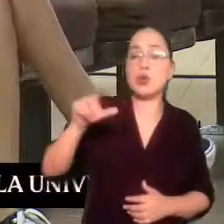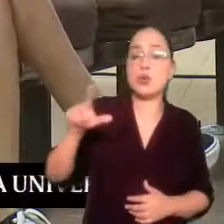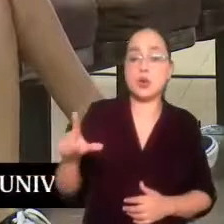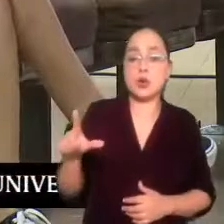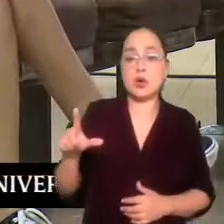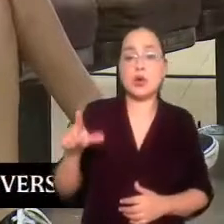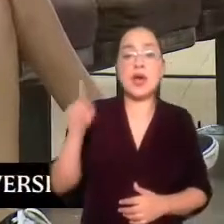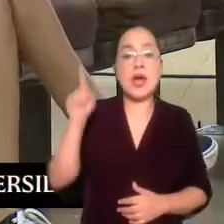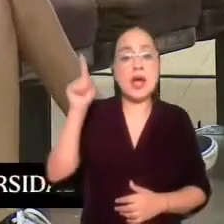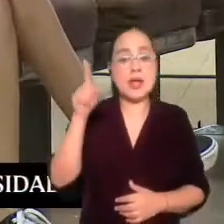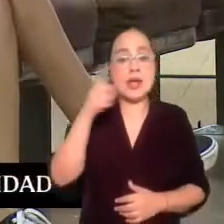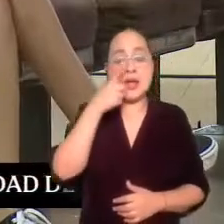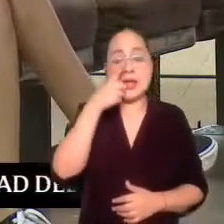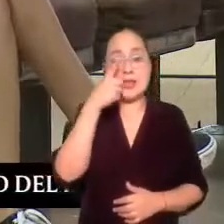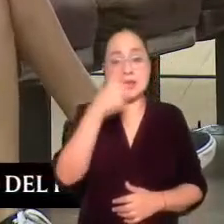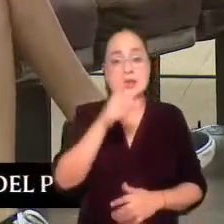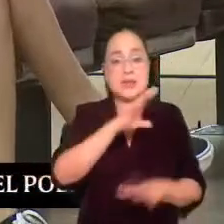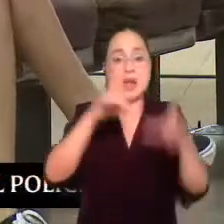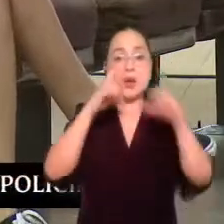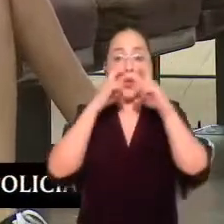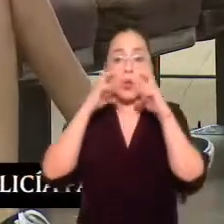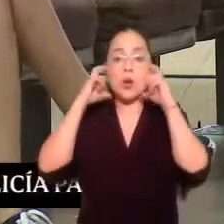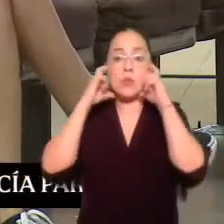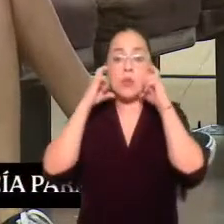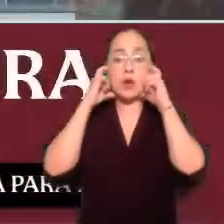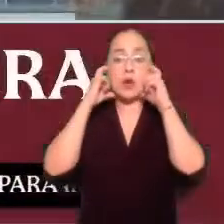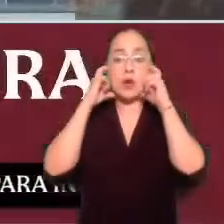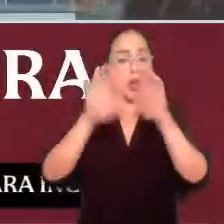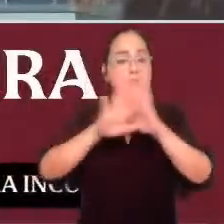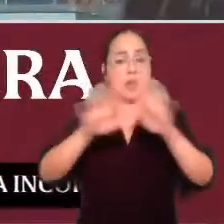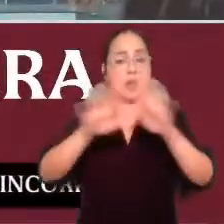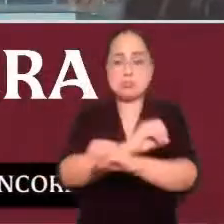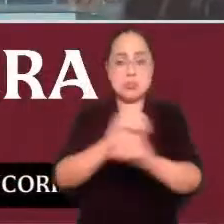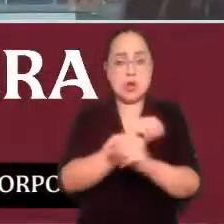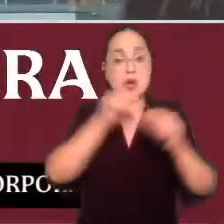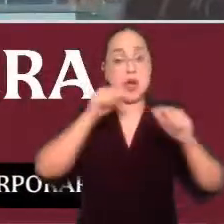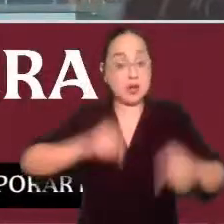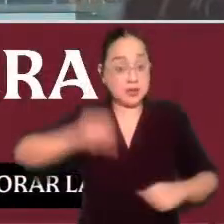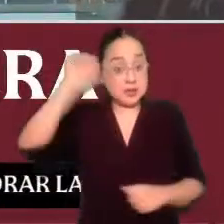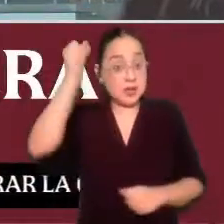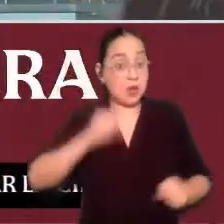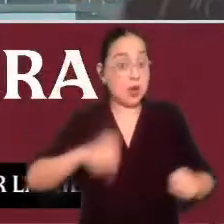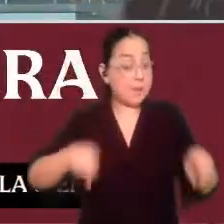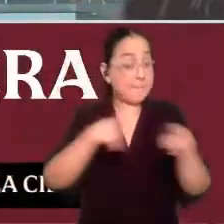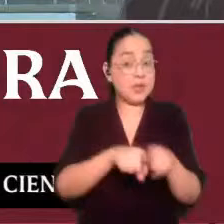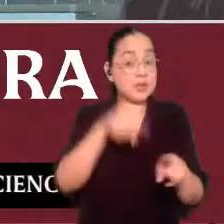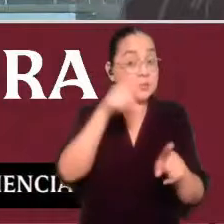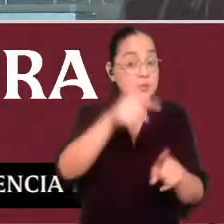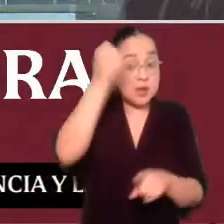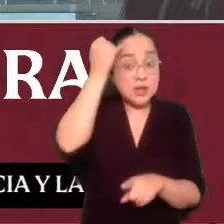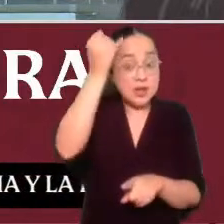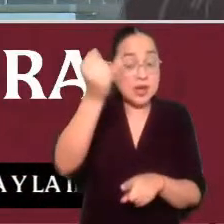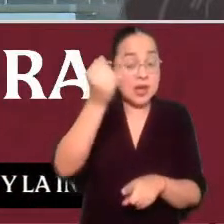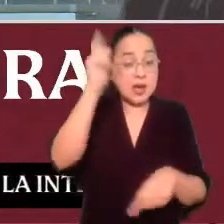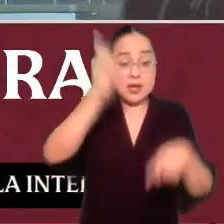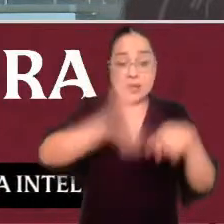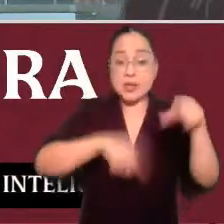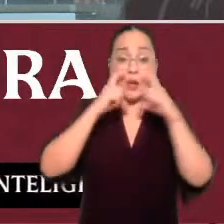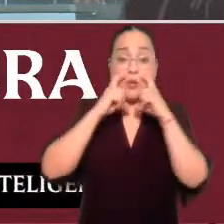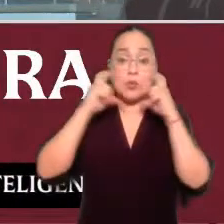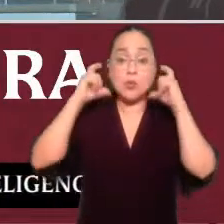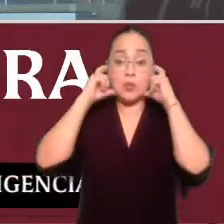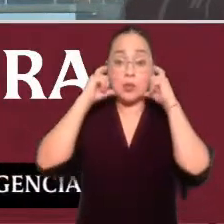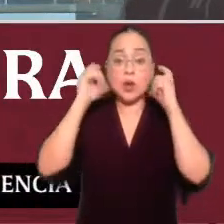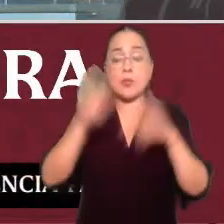el fin del uso del cubrebocas. Me gustaría saber si Sinaloa está contemplando ya esta decisión, ya que pues estamos en